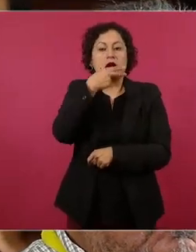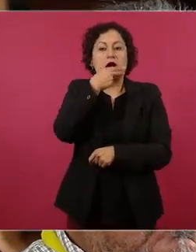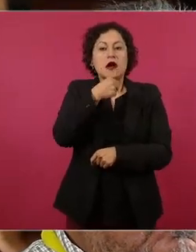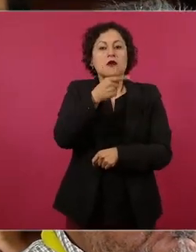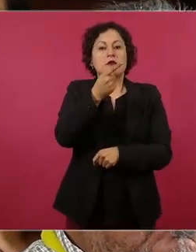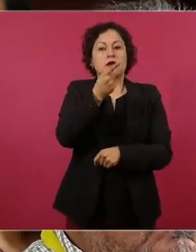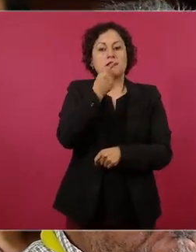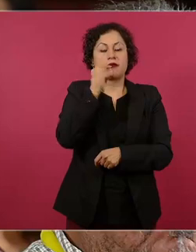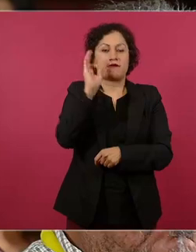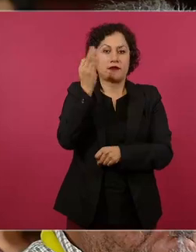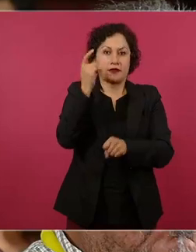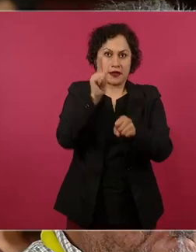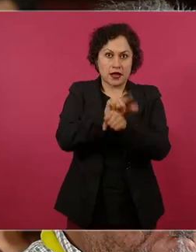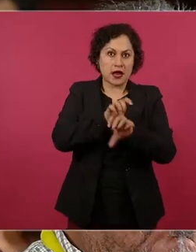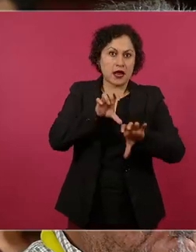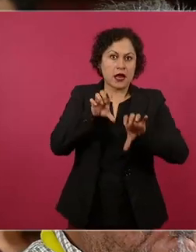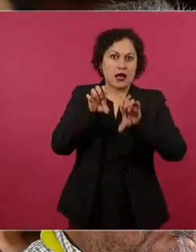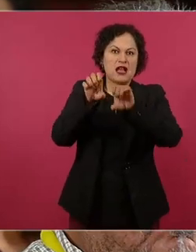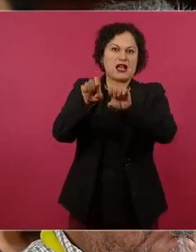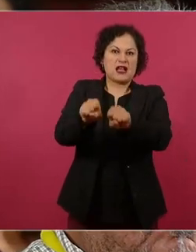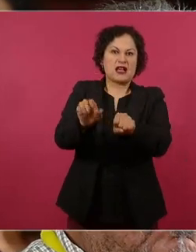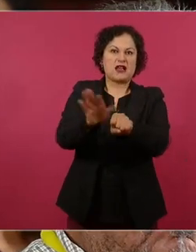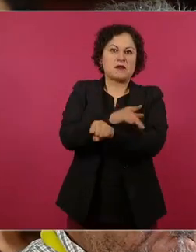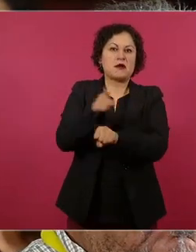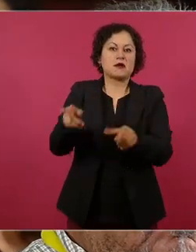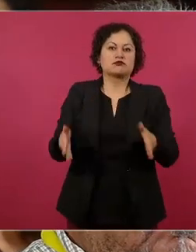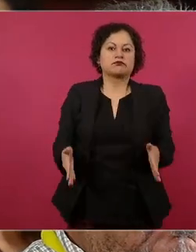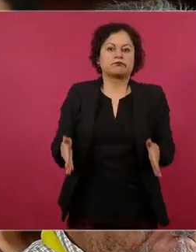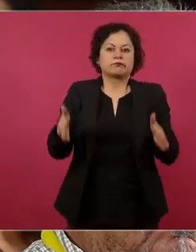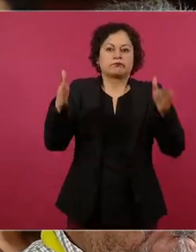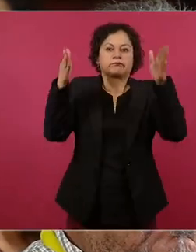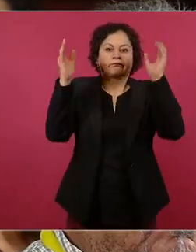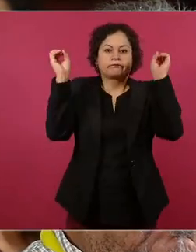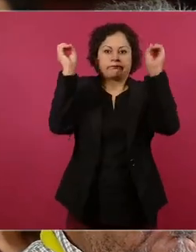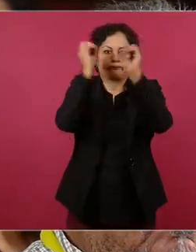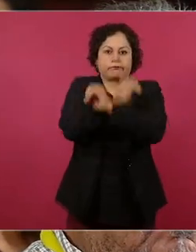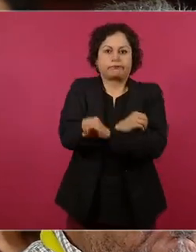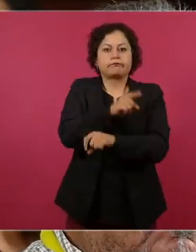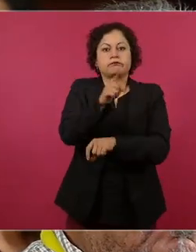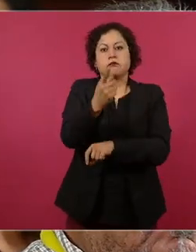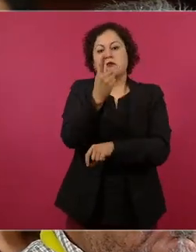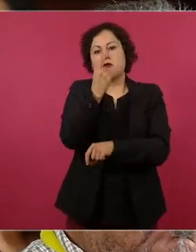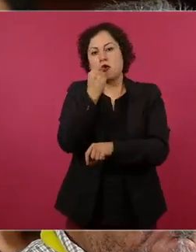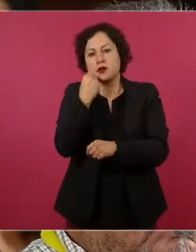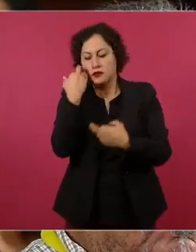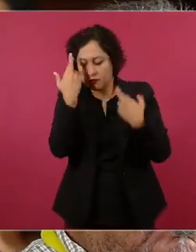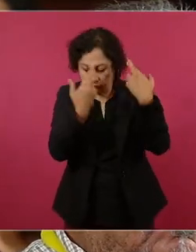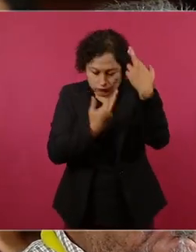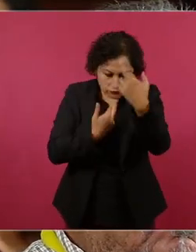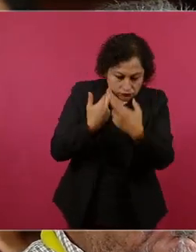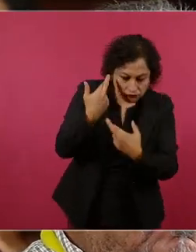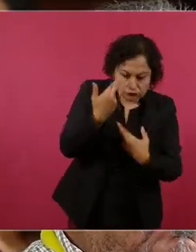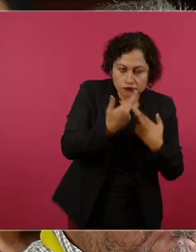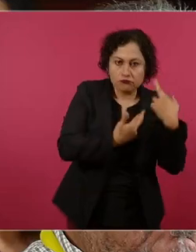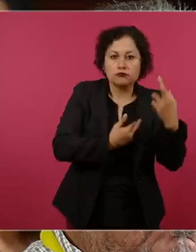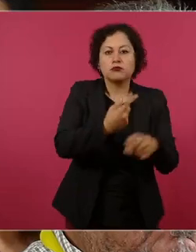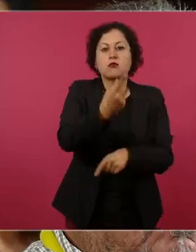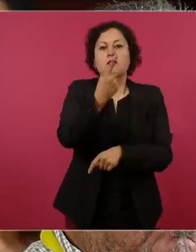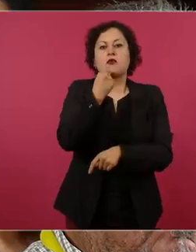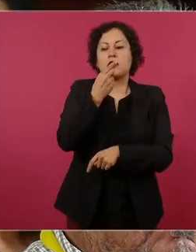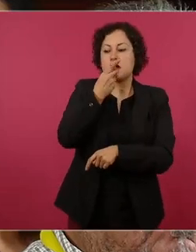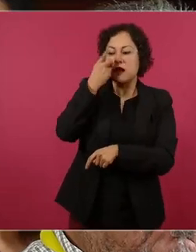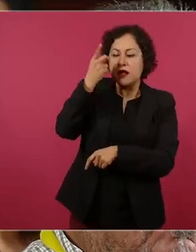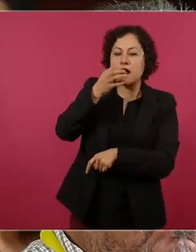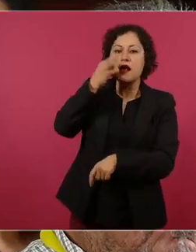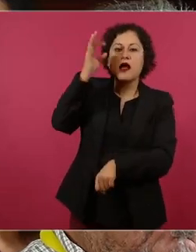Policía Federal por traer vidrios polarizados, revisando el vehículo, diciéndoles que ese vehículo traía